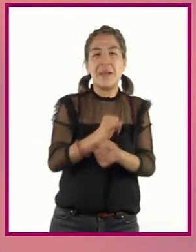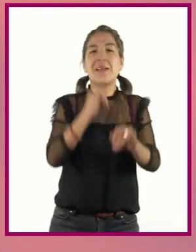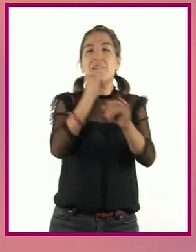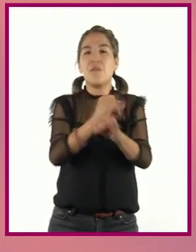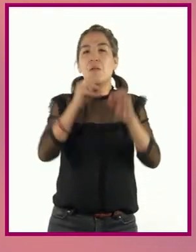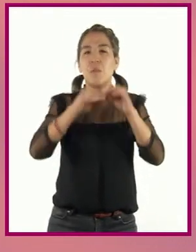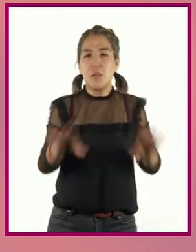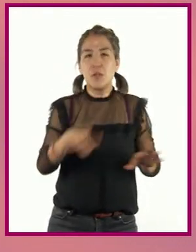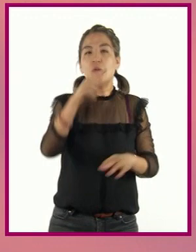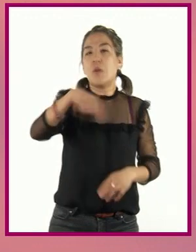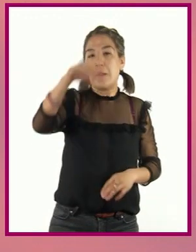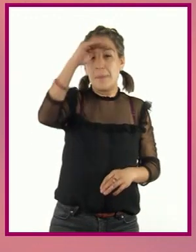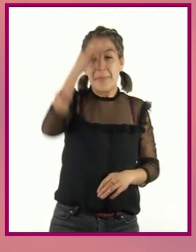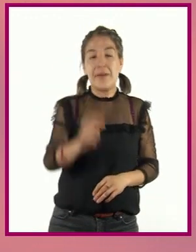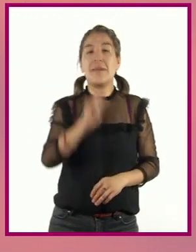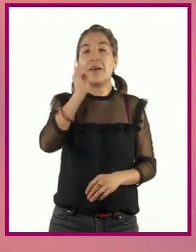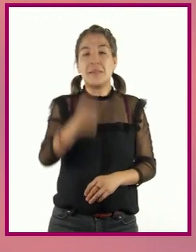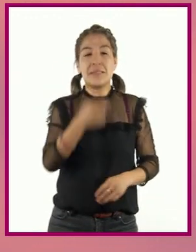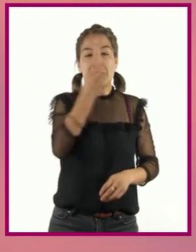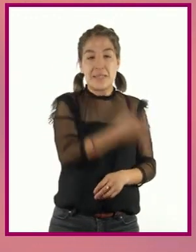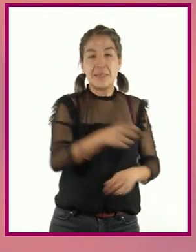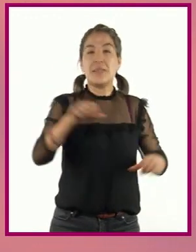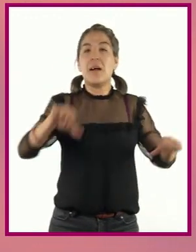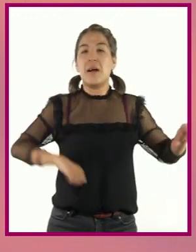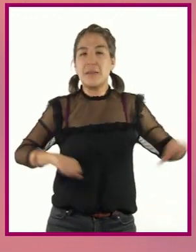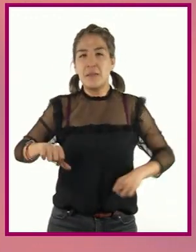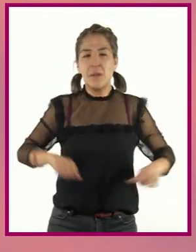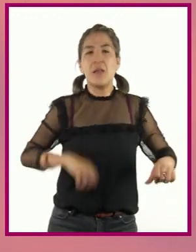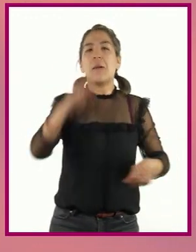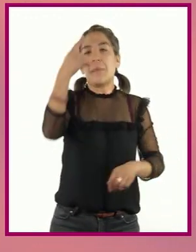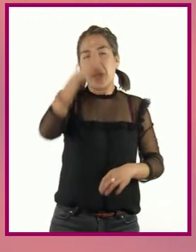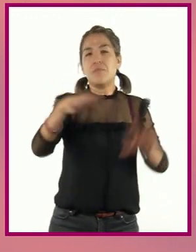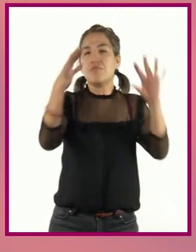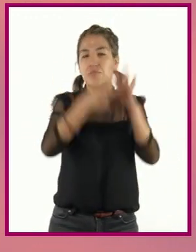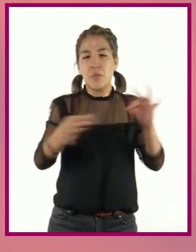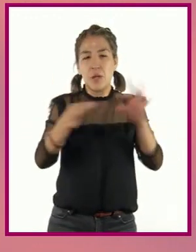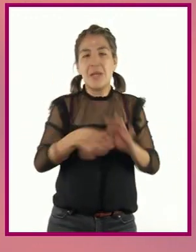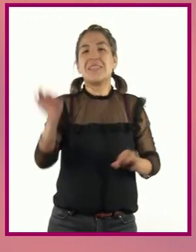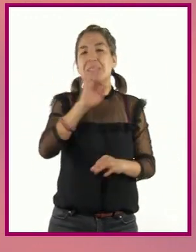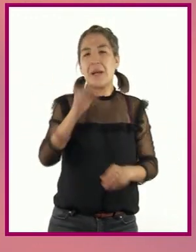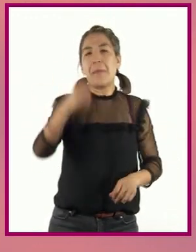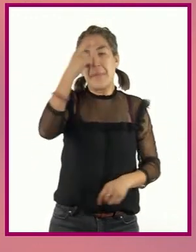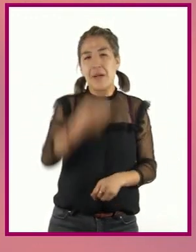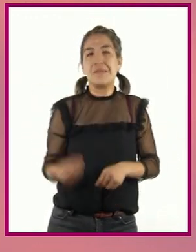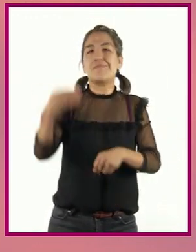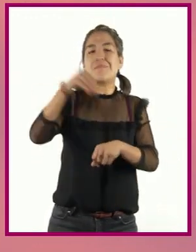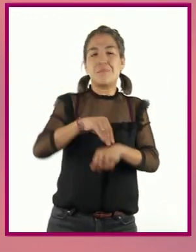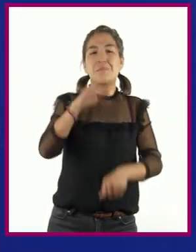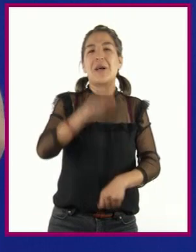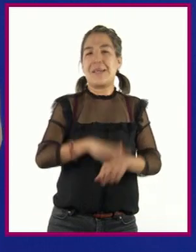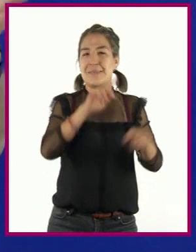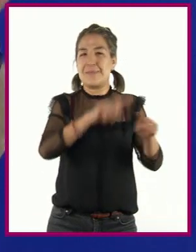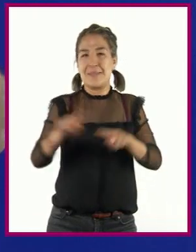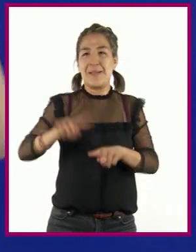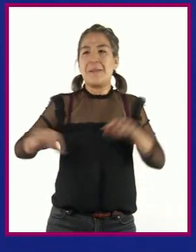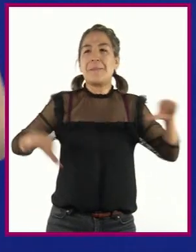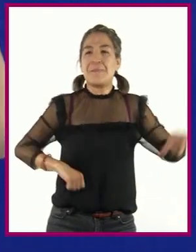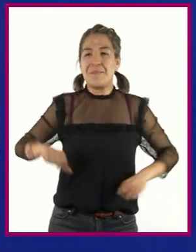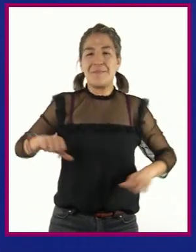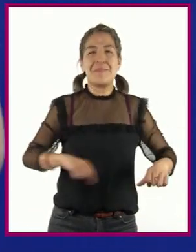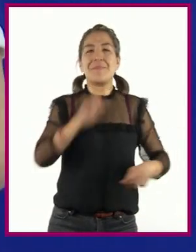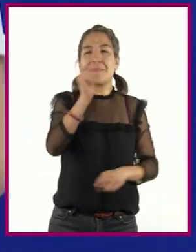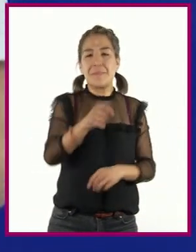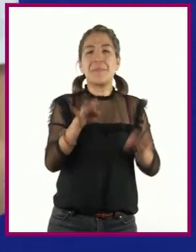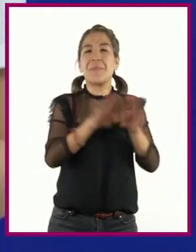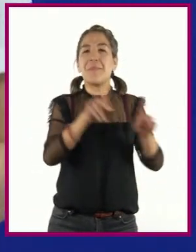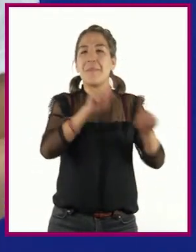información, considerando el hecho de que con esta se podrá argumentar o contraargumentar en dicha actividad. Los materiales que